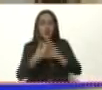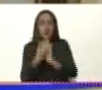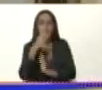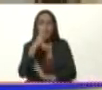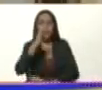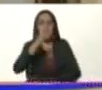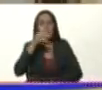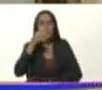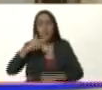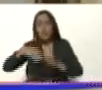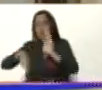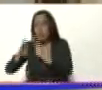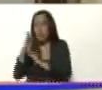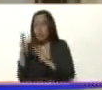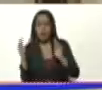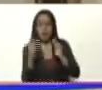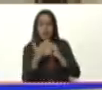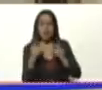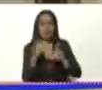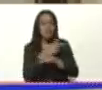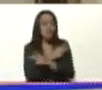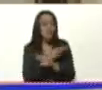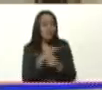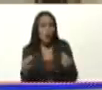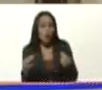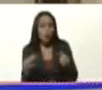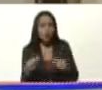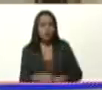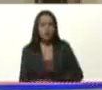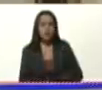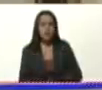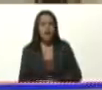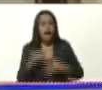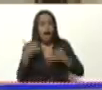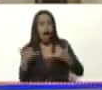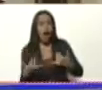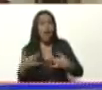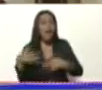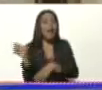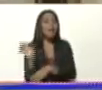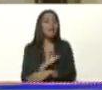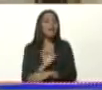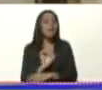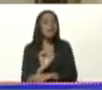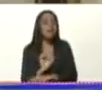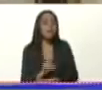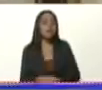durante un mes y regresó el 8 de marzo,